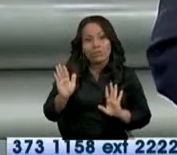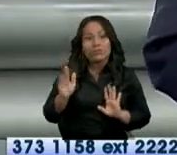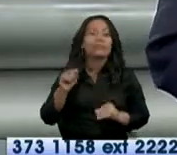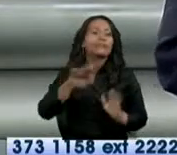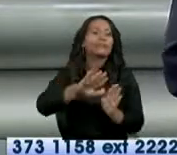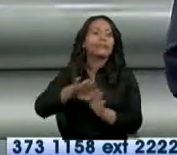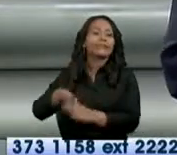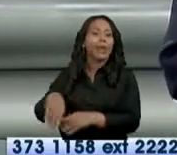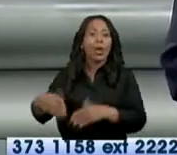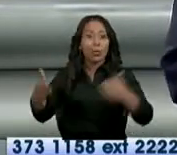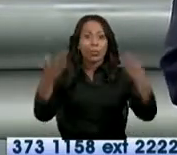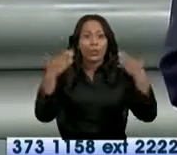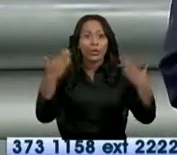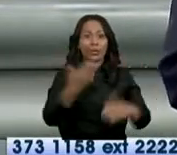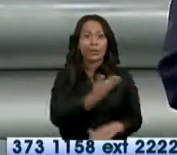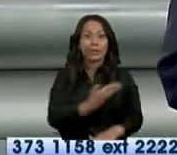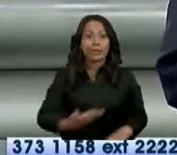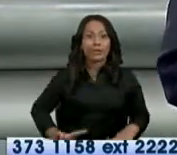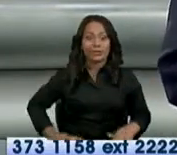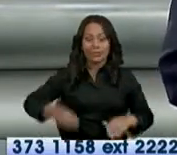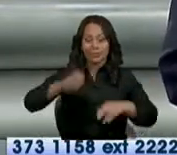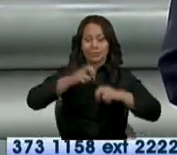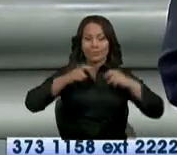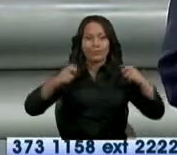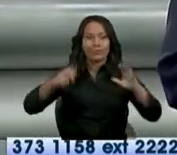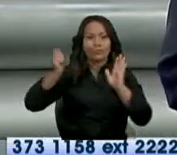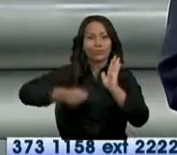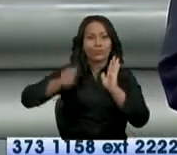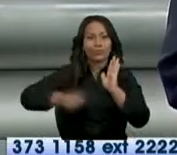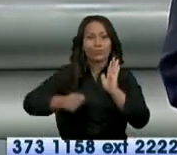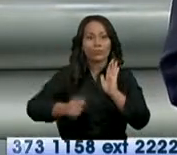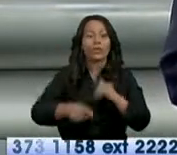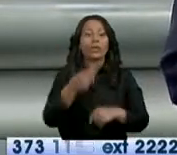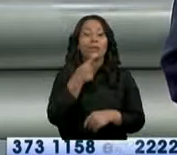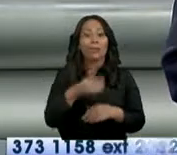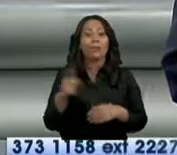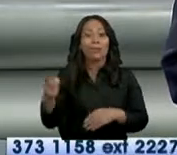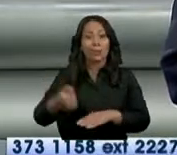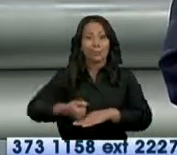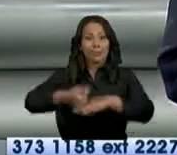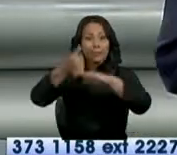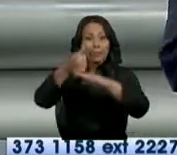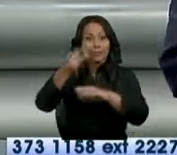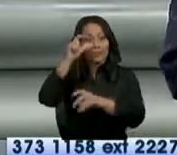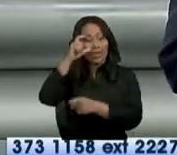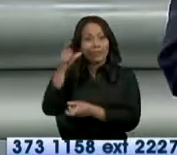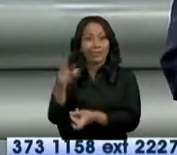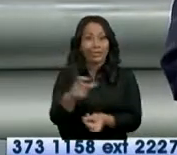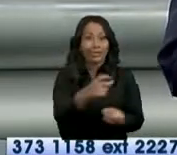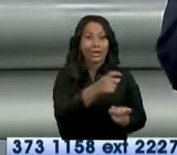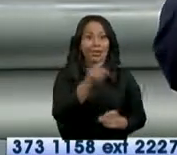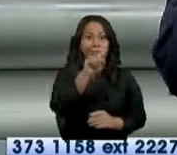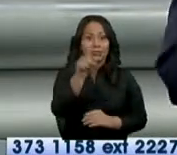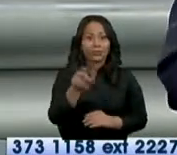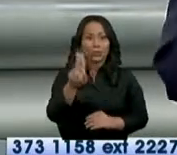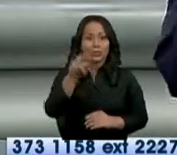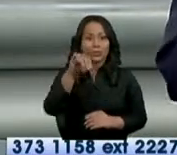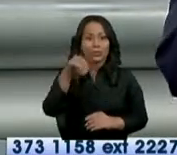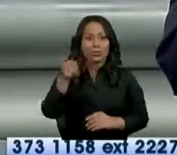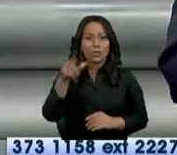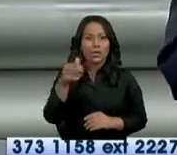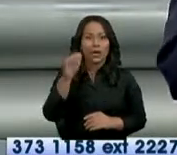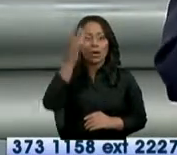En Guayaquil, el presidente del Consejo de la Judicatura, Gustavo Yalc, informó que si el fiscal Zúñiga no justifica por qué